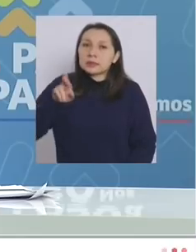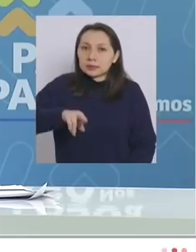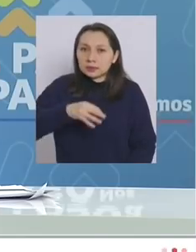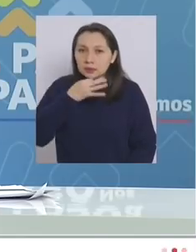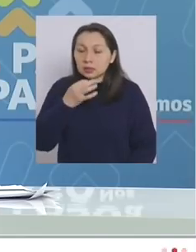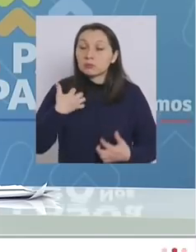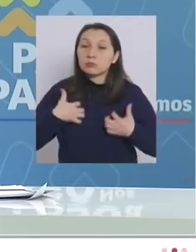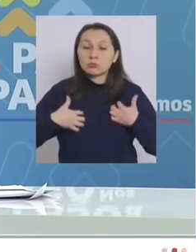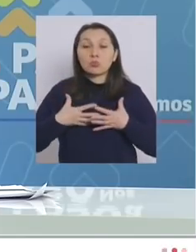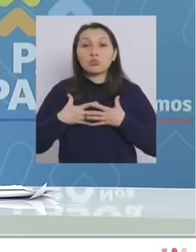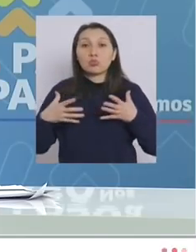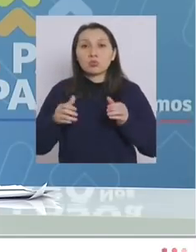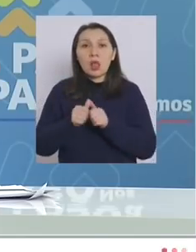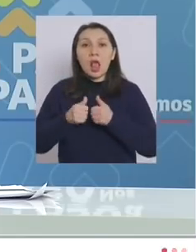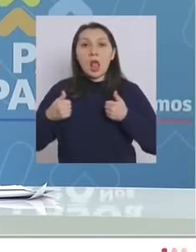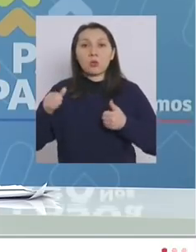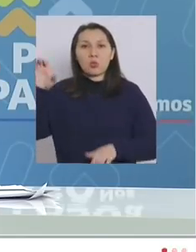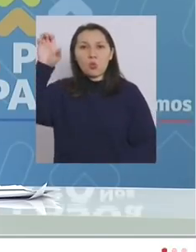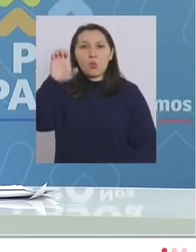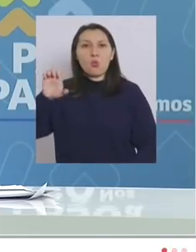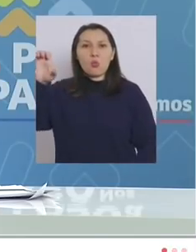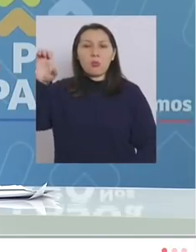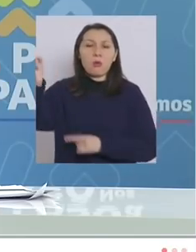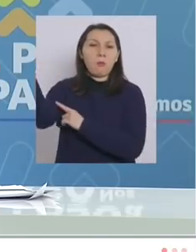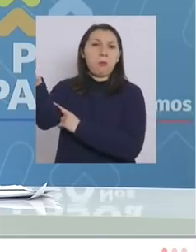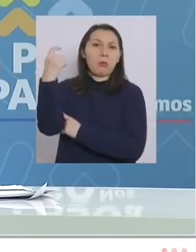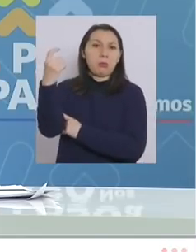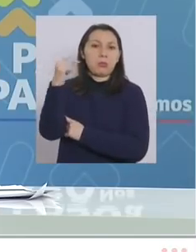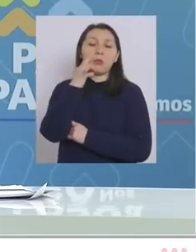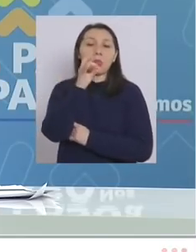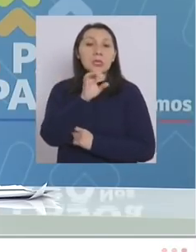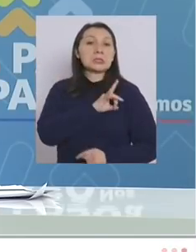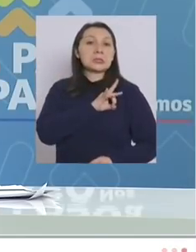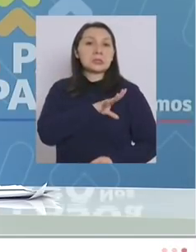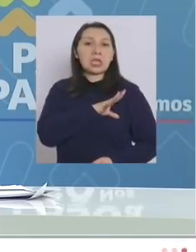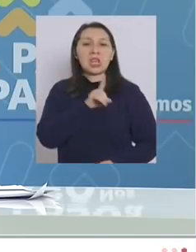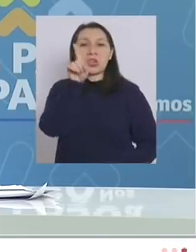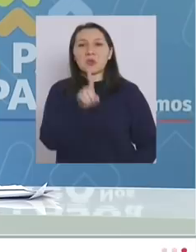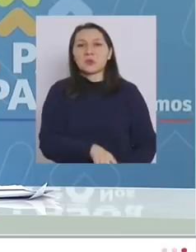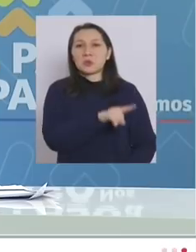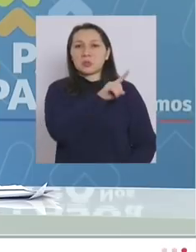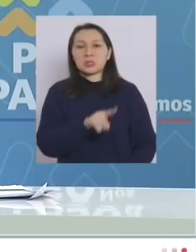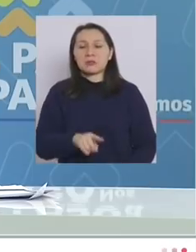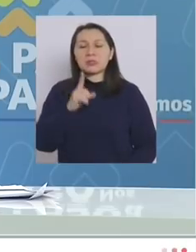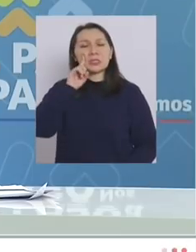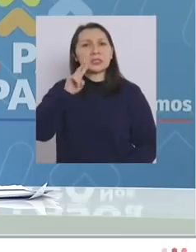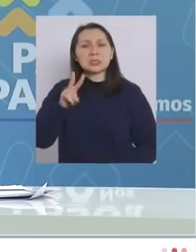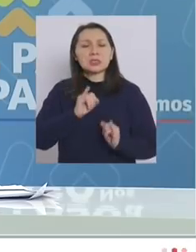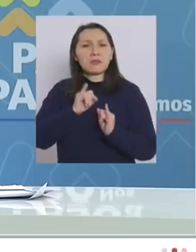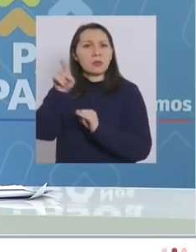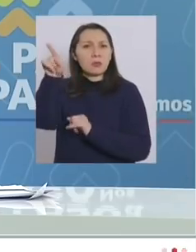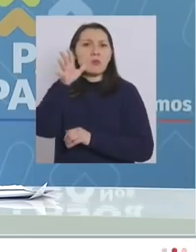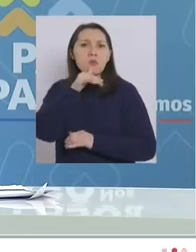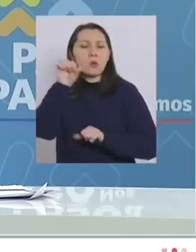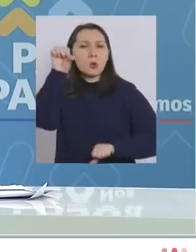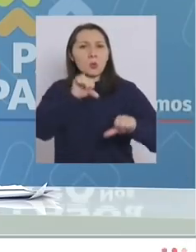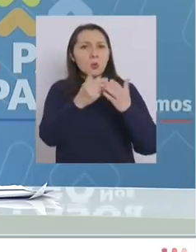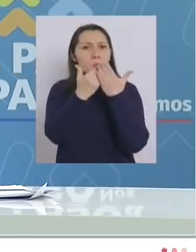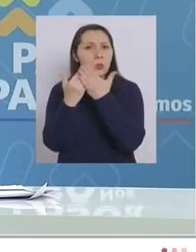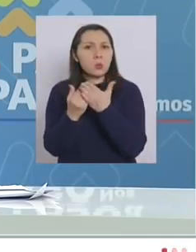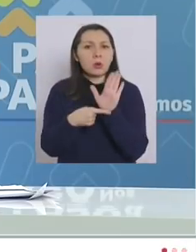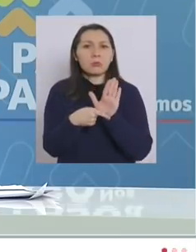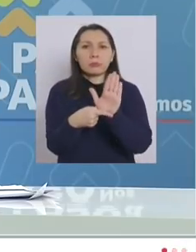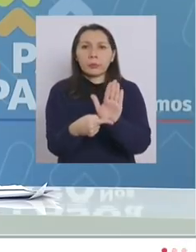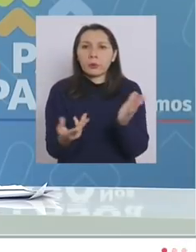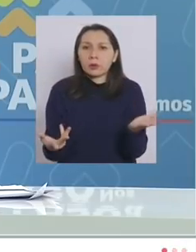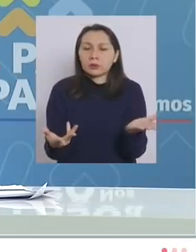que me molesta mucho que una autoridad europea diga que aquí la vacuna no ha funcionado sin tener ninguna información científica que